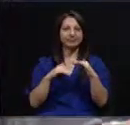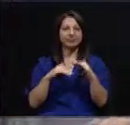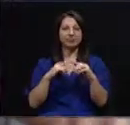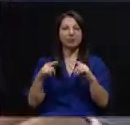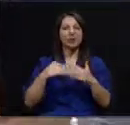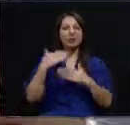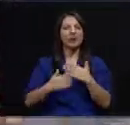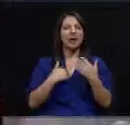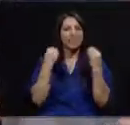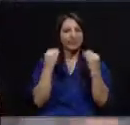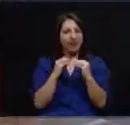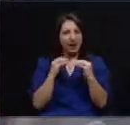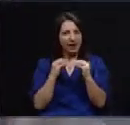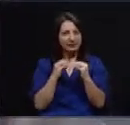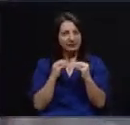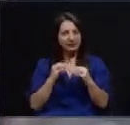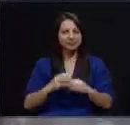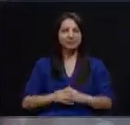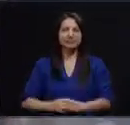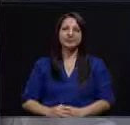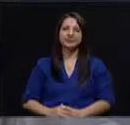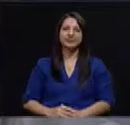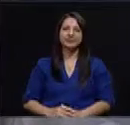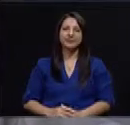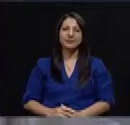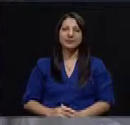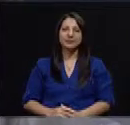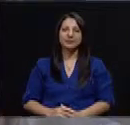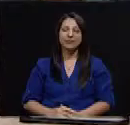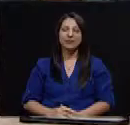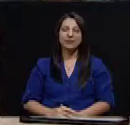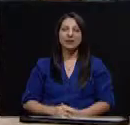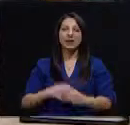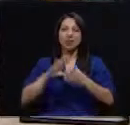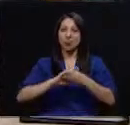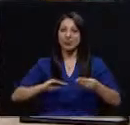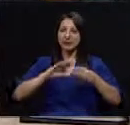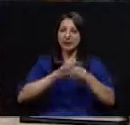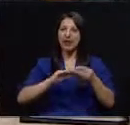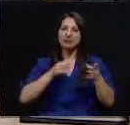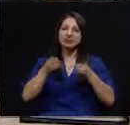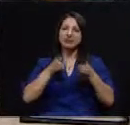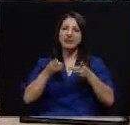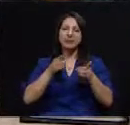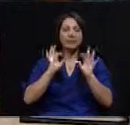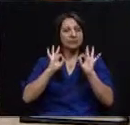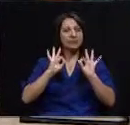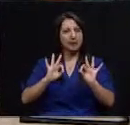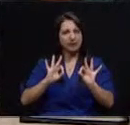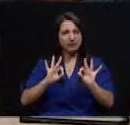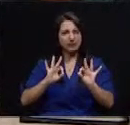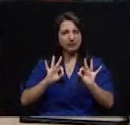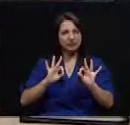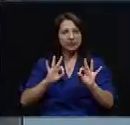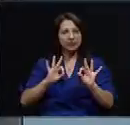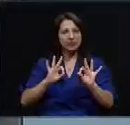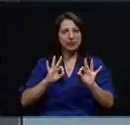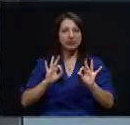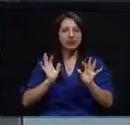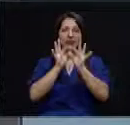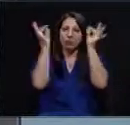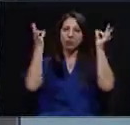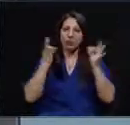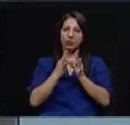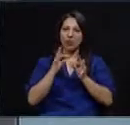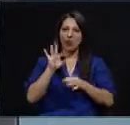ahí, ¿verdad? Pero hay mucho más que eso. El documental lo describe muy bien, a la